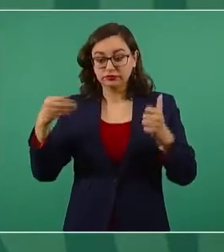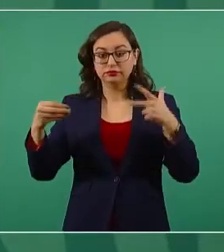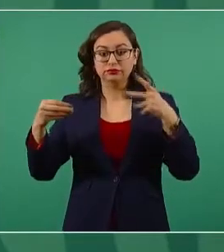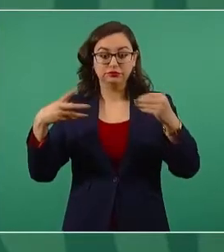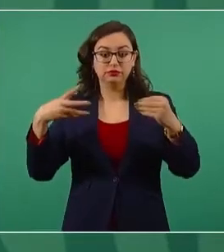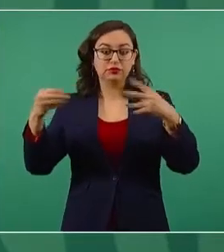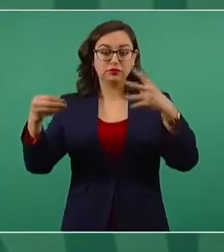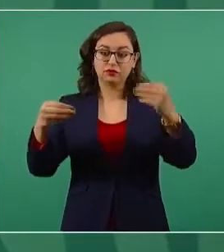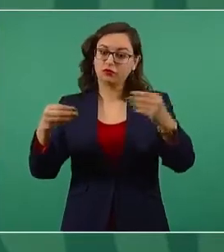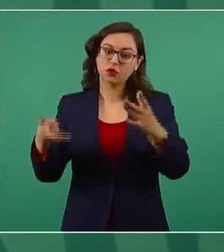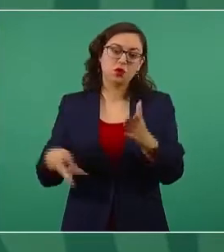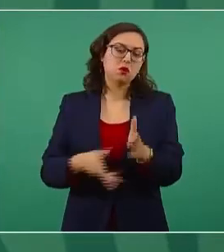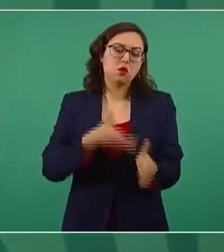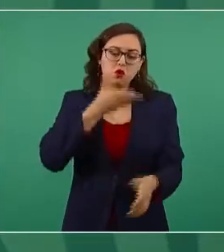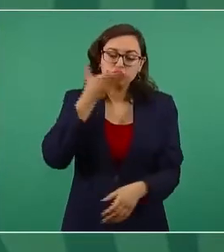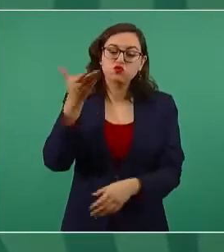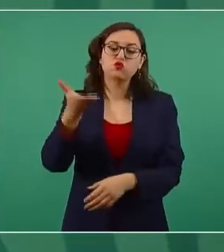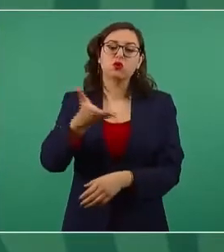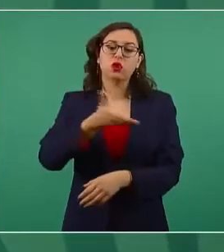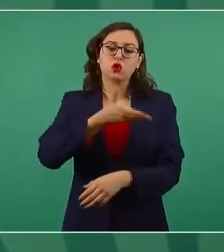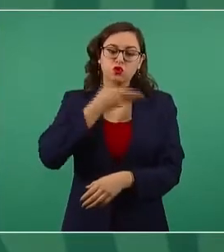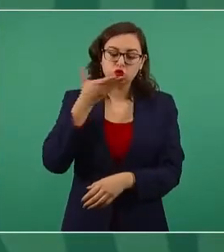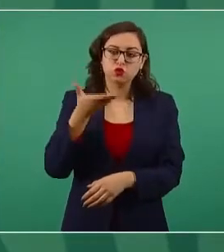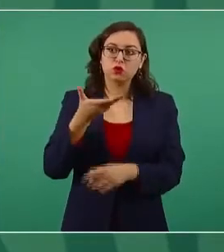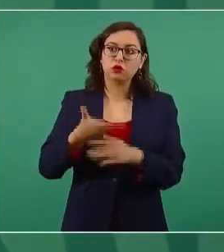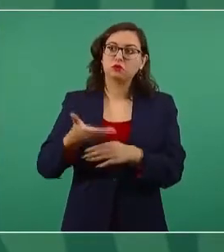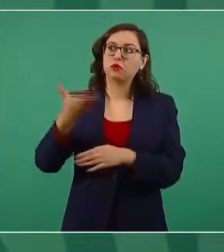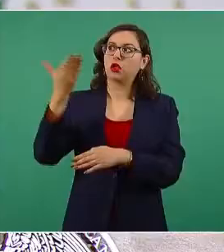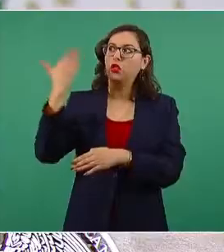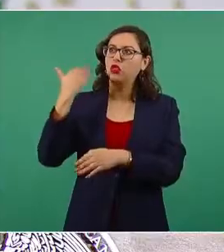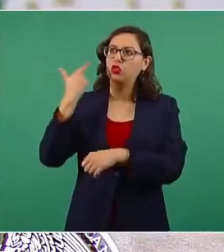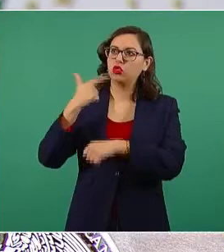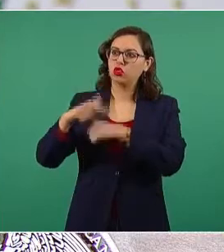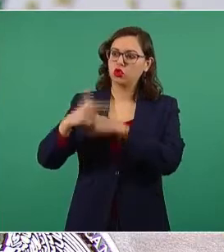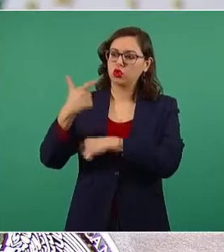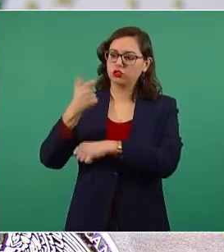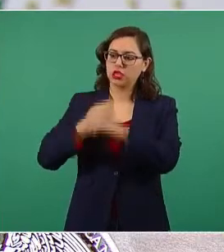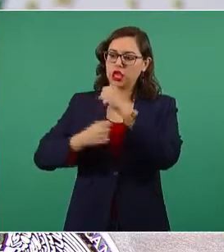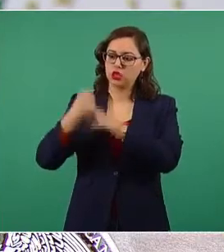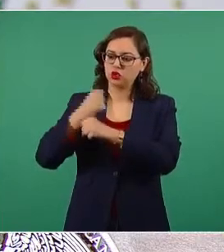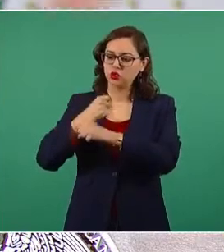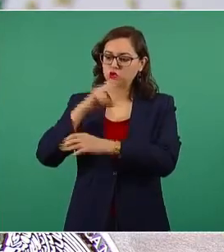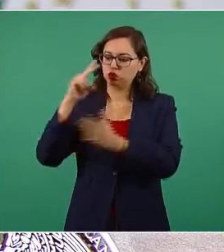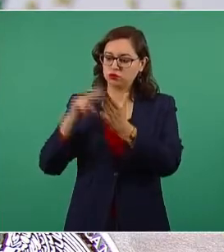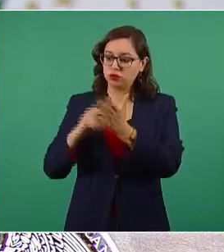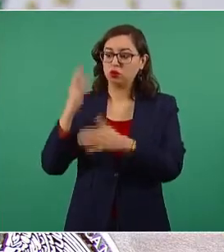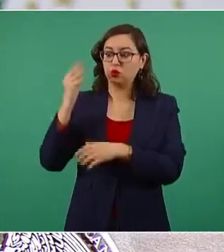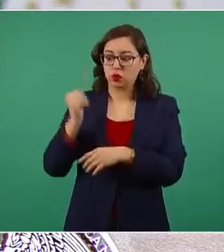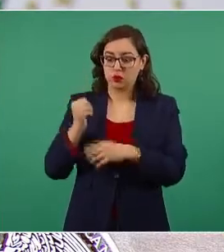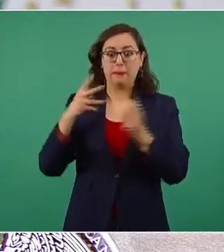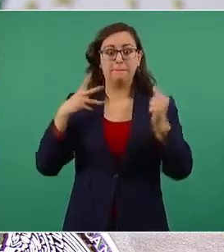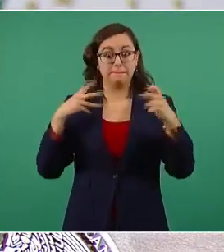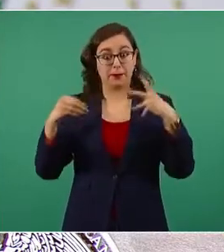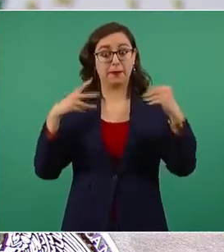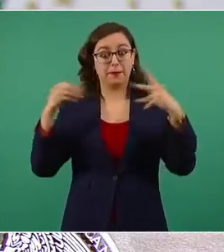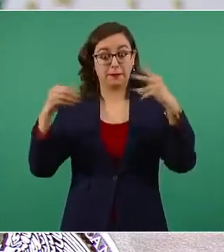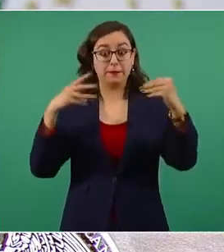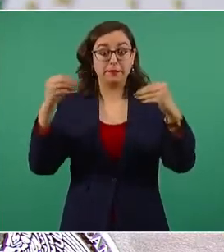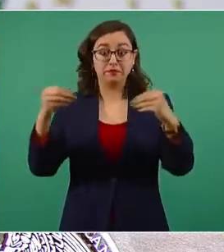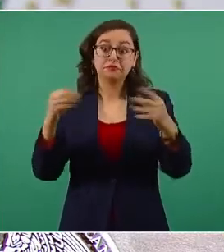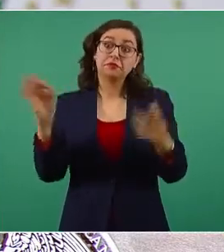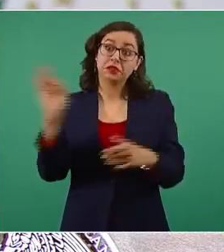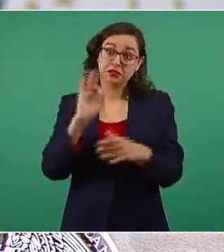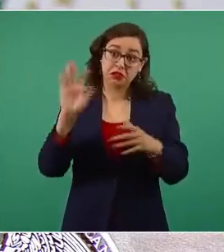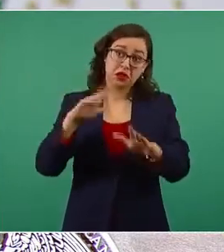periódicamente, como nos ocurrió hace 12 años, en el año 2009. Y eventualmente puede haber una nueva pandemia